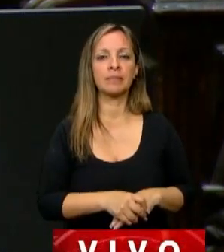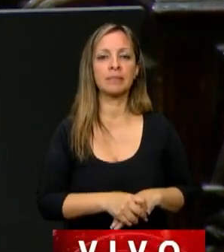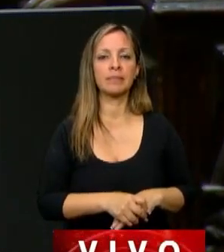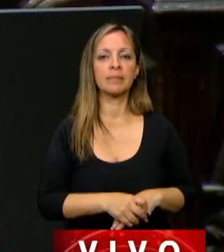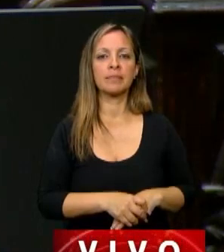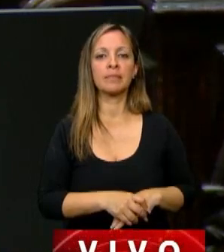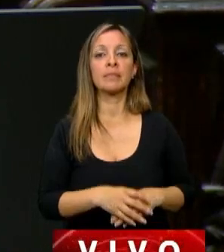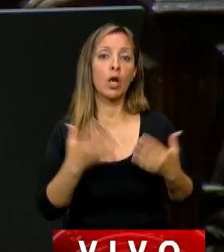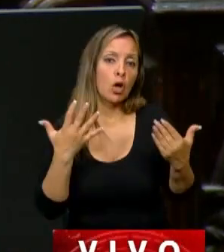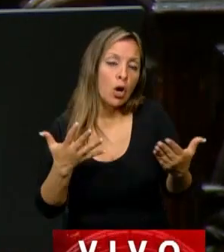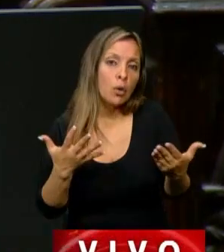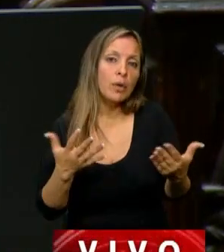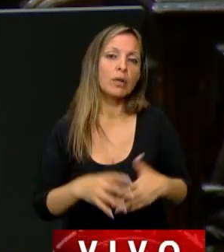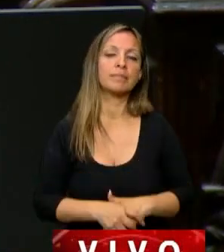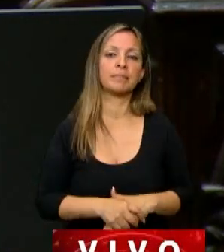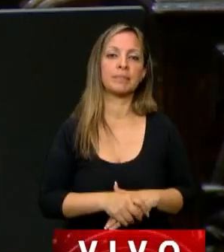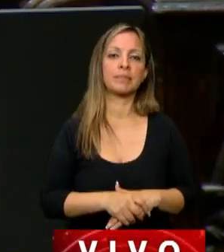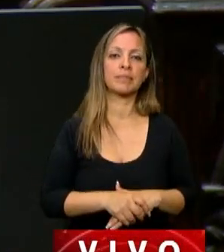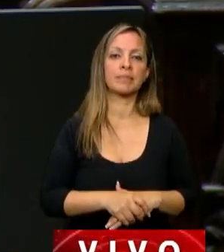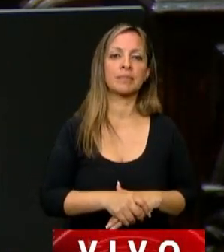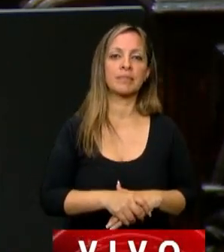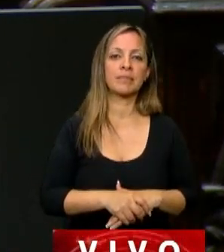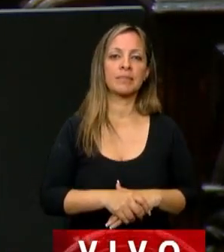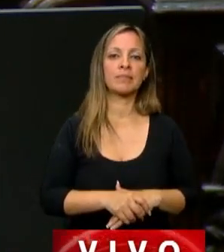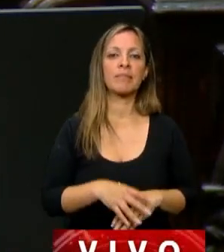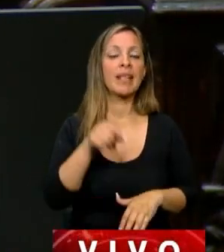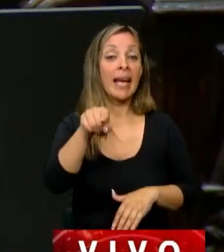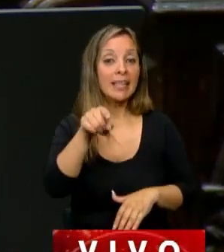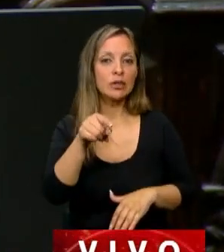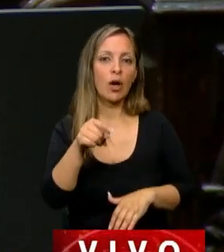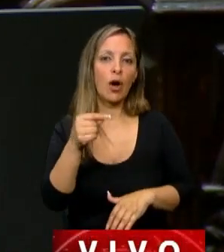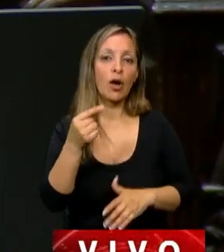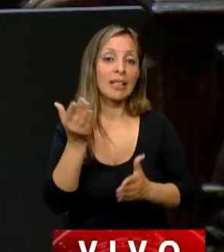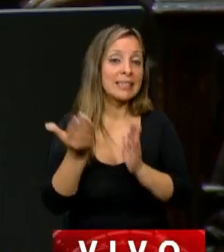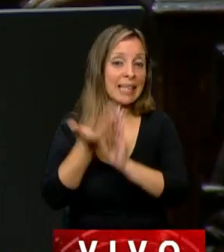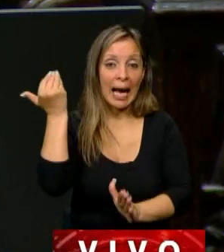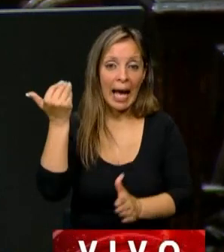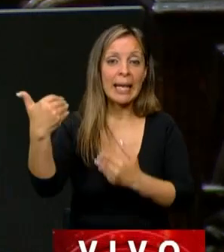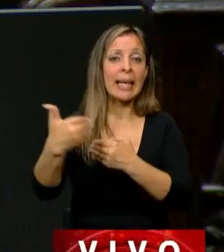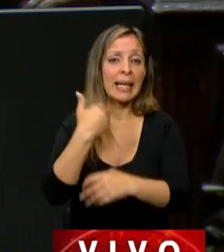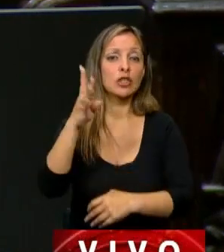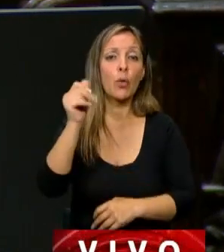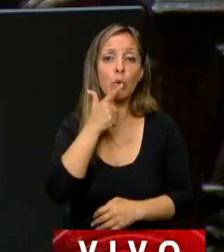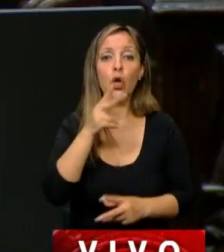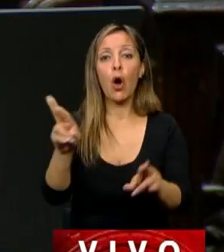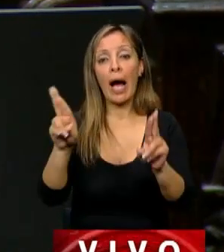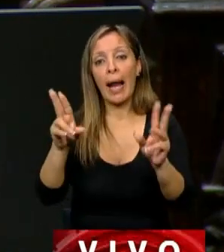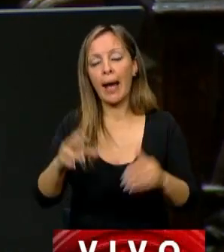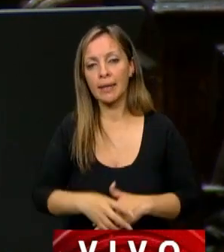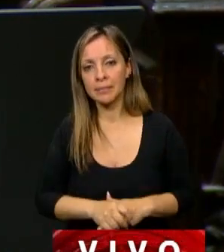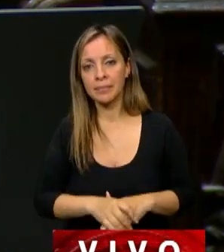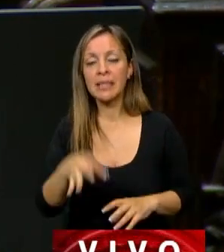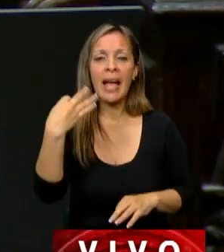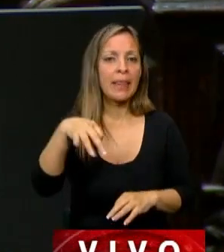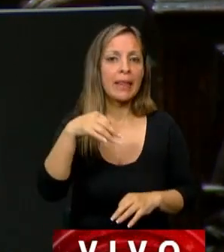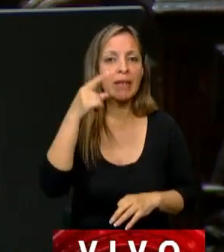Sin duda que es algo que nos encantaría poder eliminar ingresos brutos. Hay que trabajar del lado del